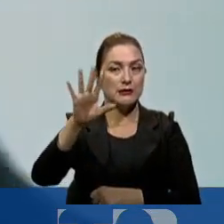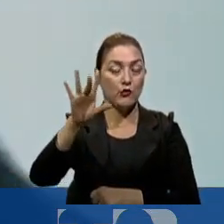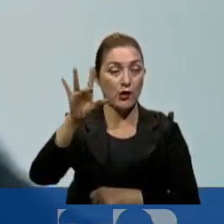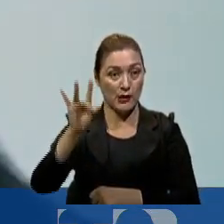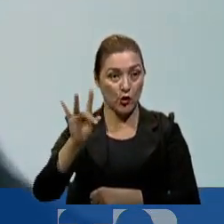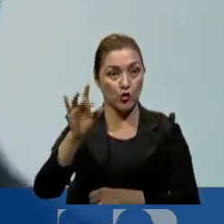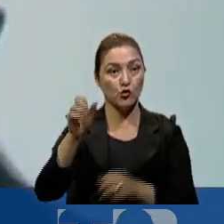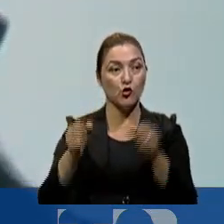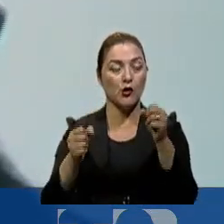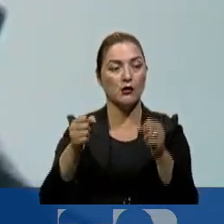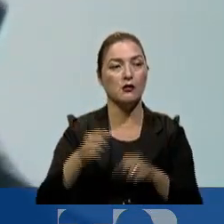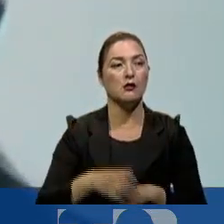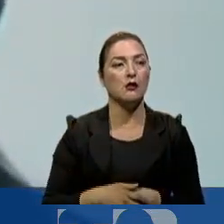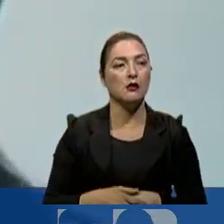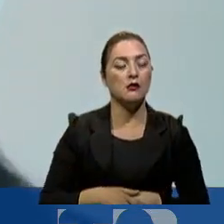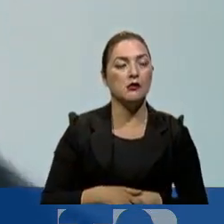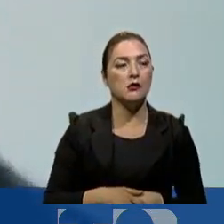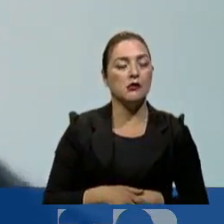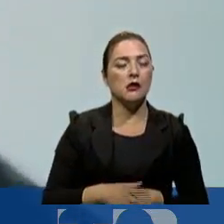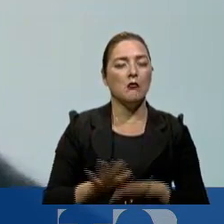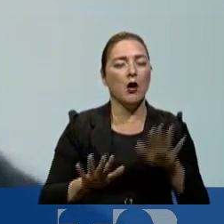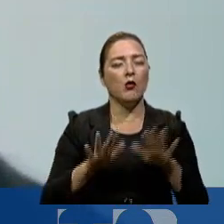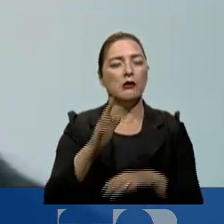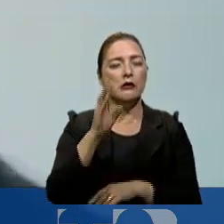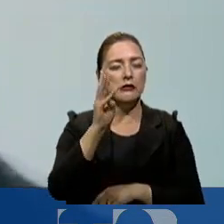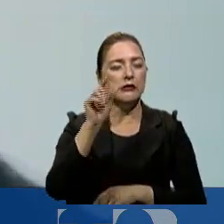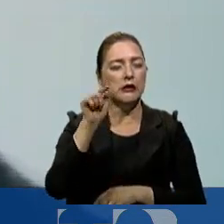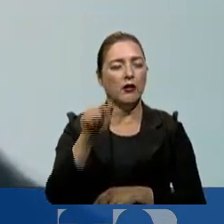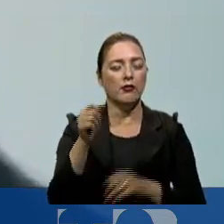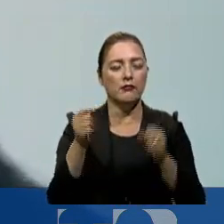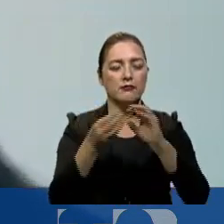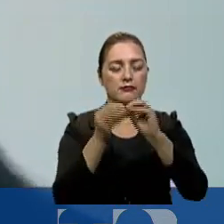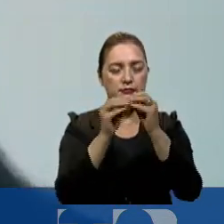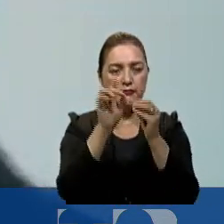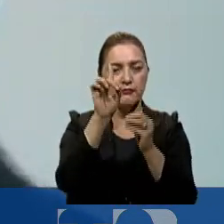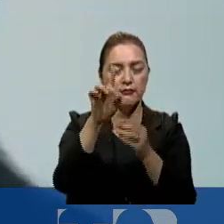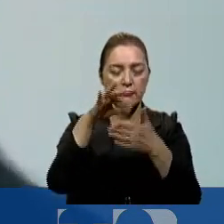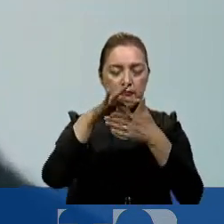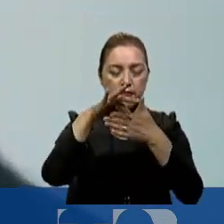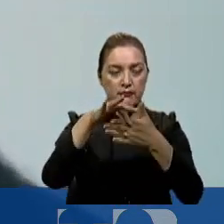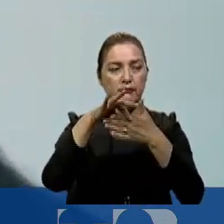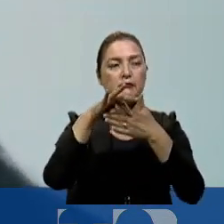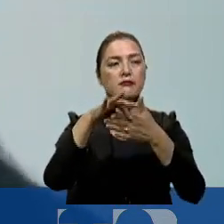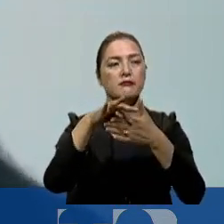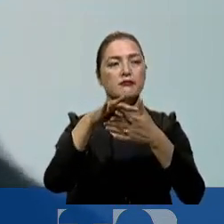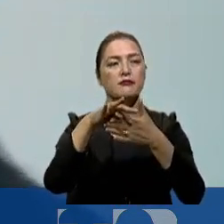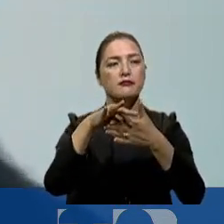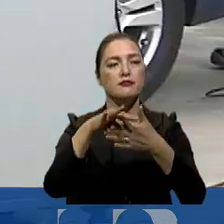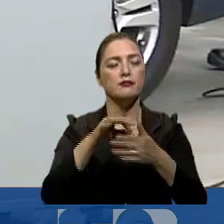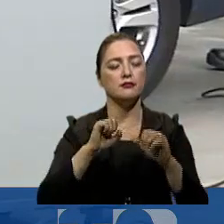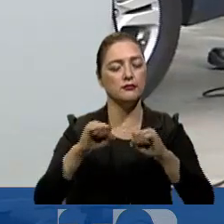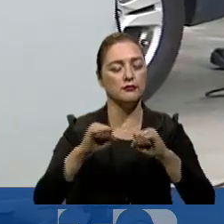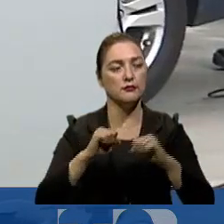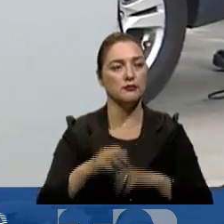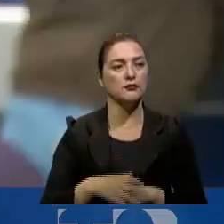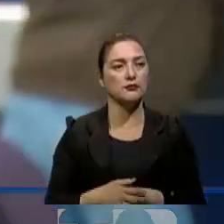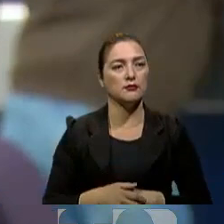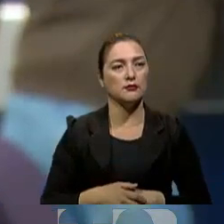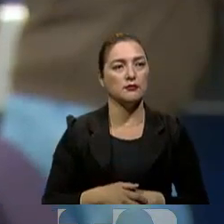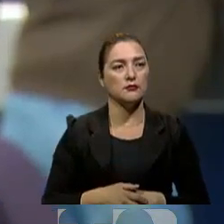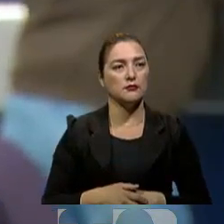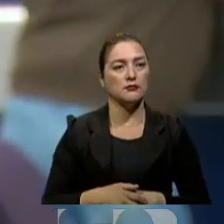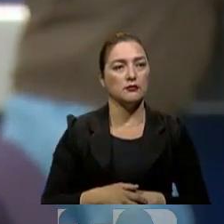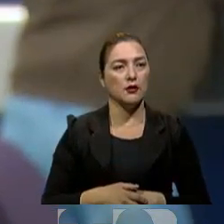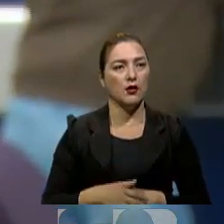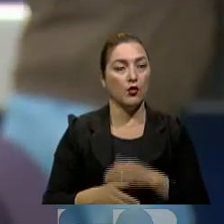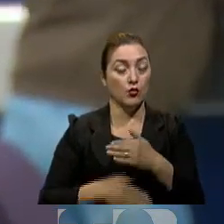35.758. Tendríamos 6.000 vehículos aproximadamente de dígito 1 que estarían pendientes por cumplir con este trámite. Quienes debían cumplir